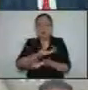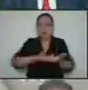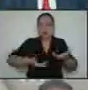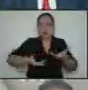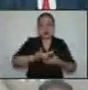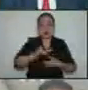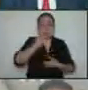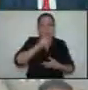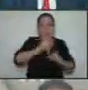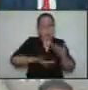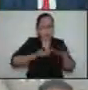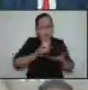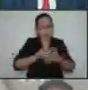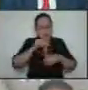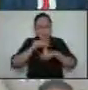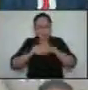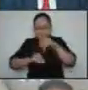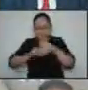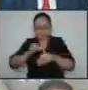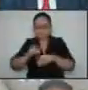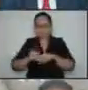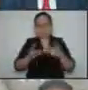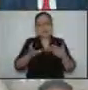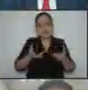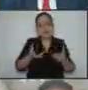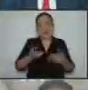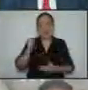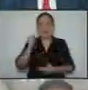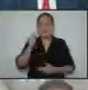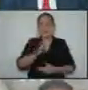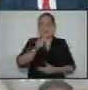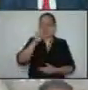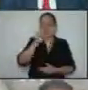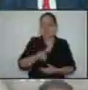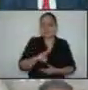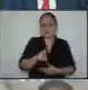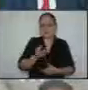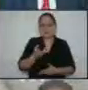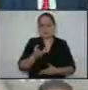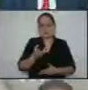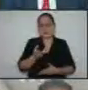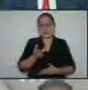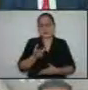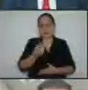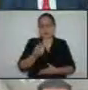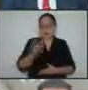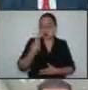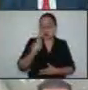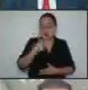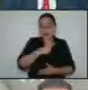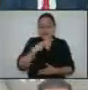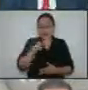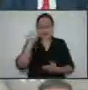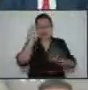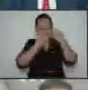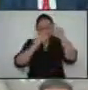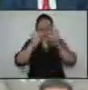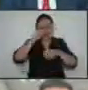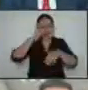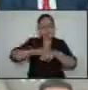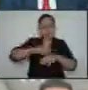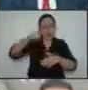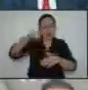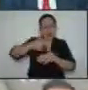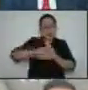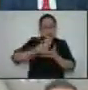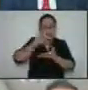adelante este asunto que sin duda pues nos puso a analizar, a estudiar el mundo